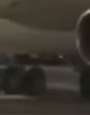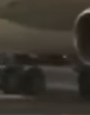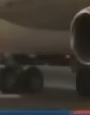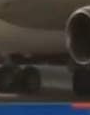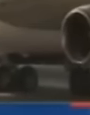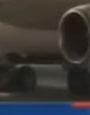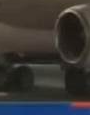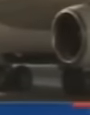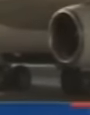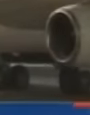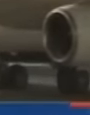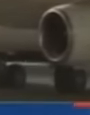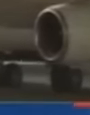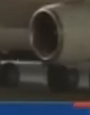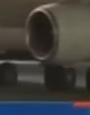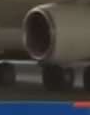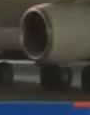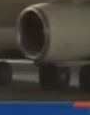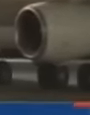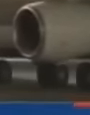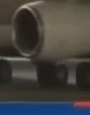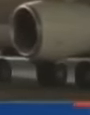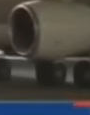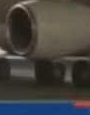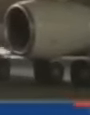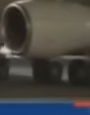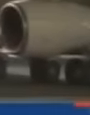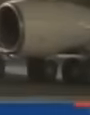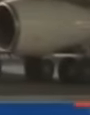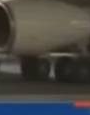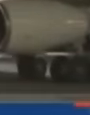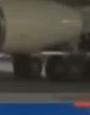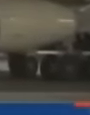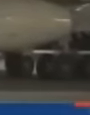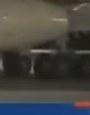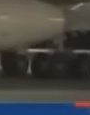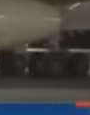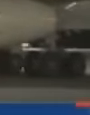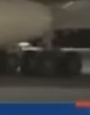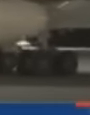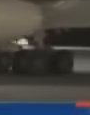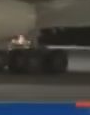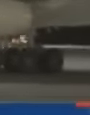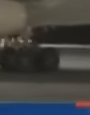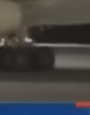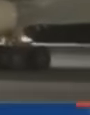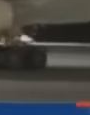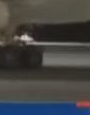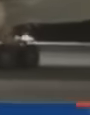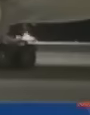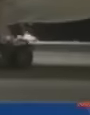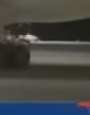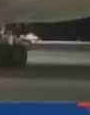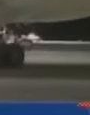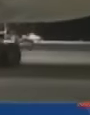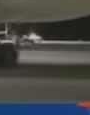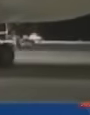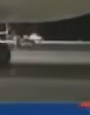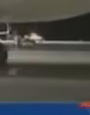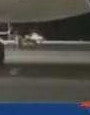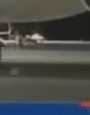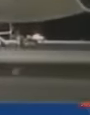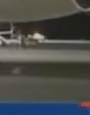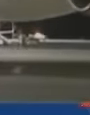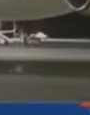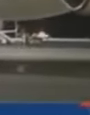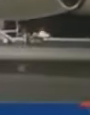de Kazán. Continuamos en esta cobertura especial a propósito del desarrollo de la